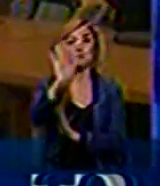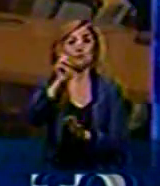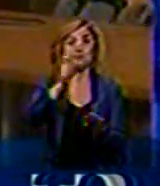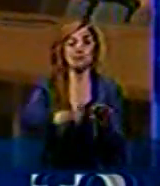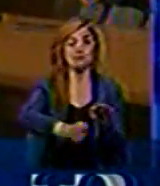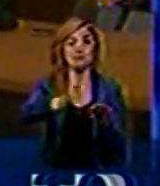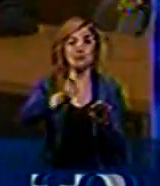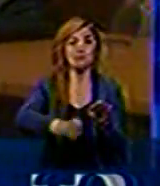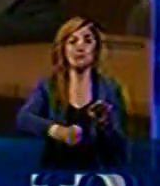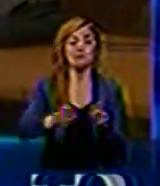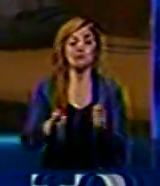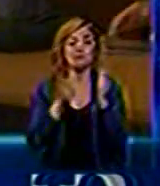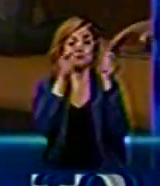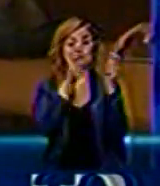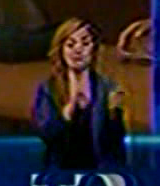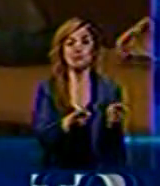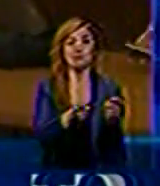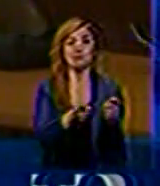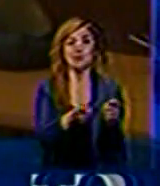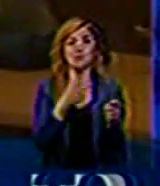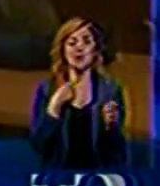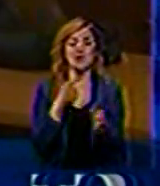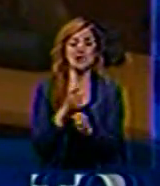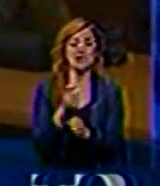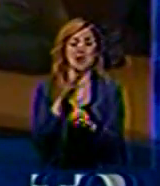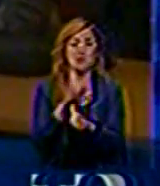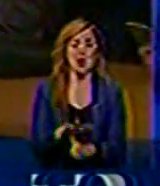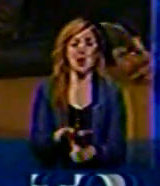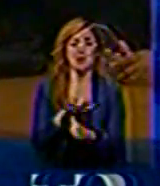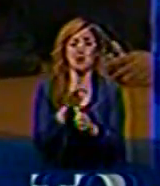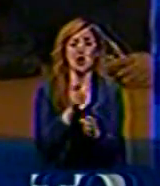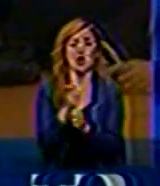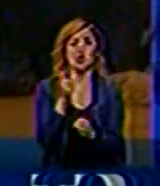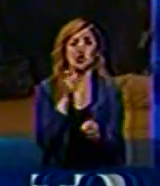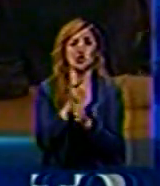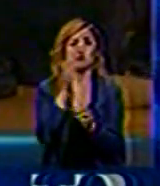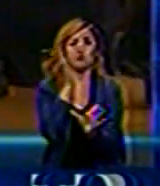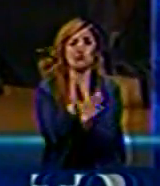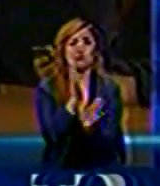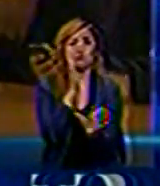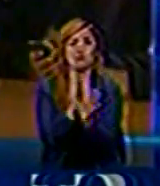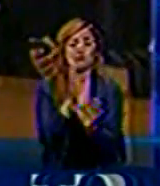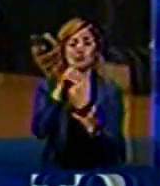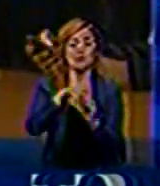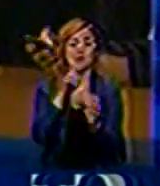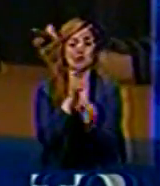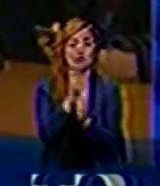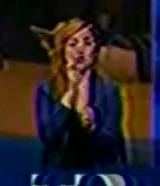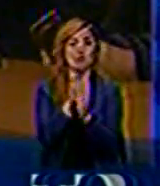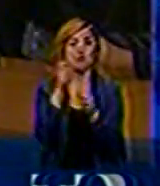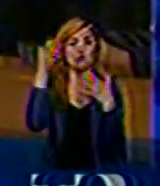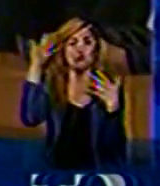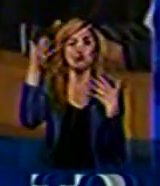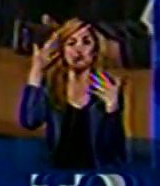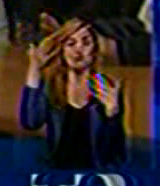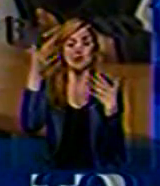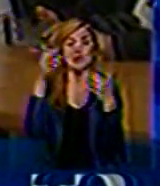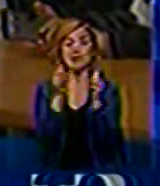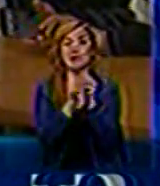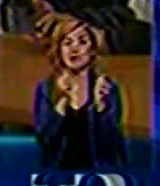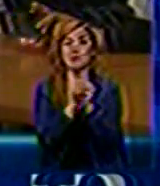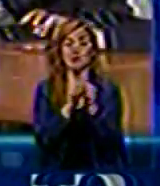Diego Chimbo. Asegura que es sometido a presiones y acoso psicológico y persecución política por parte del